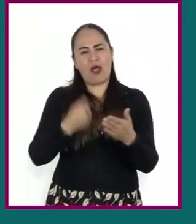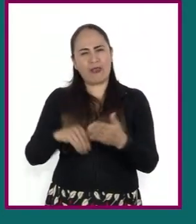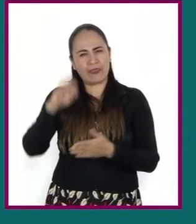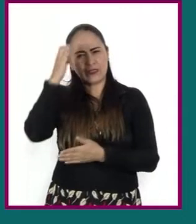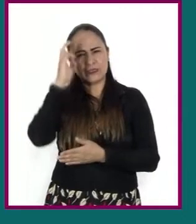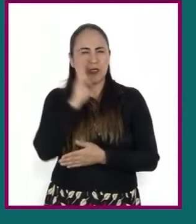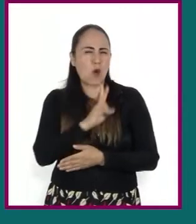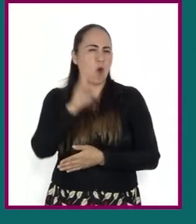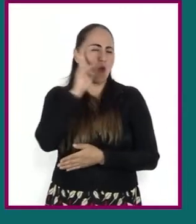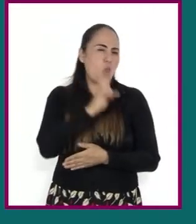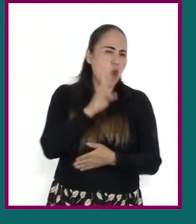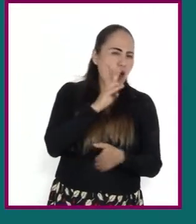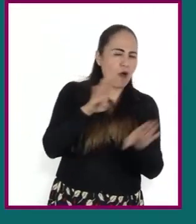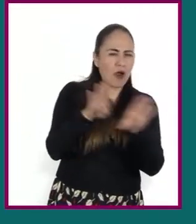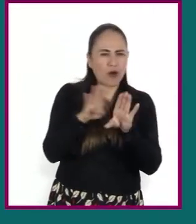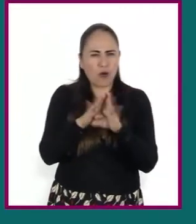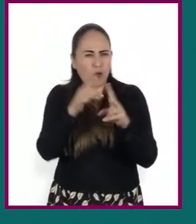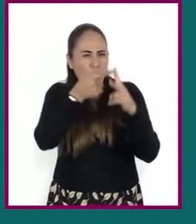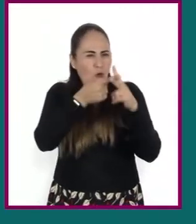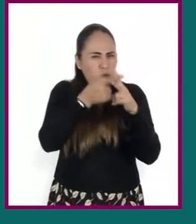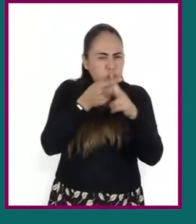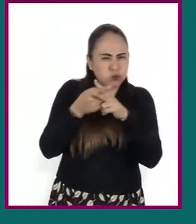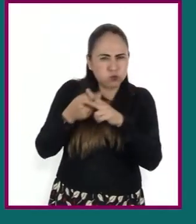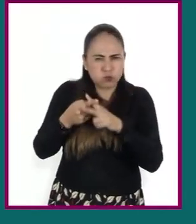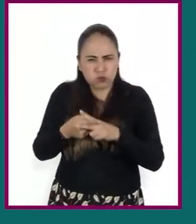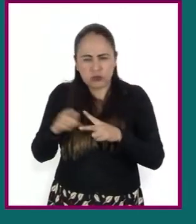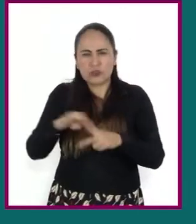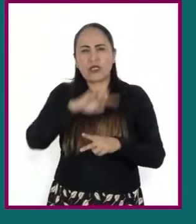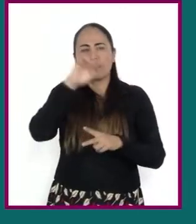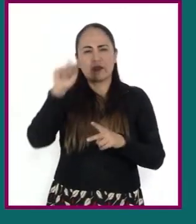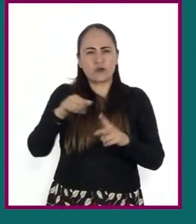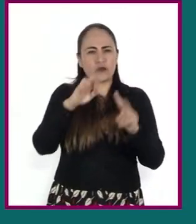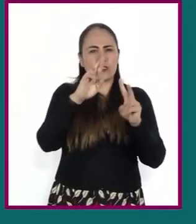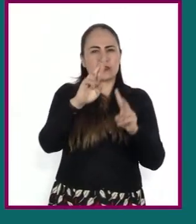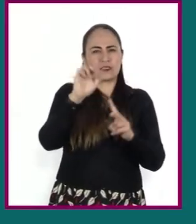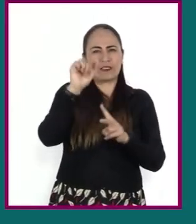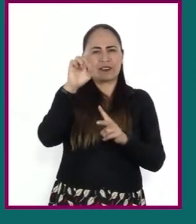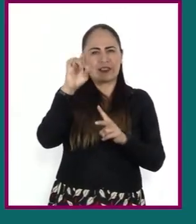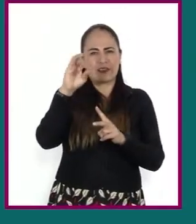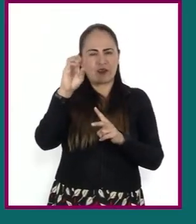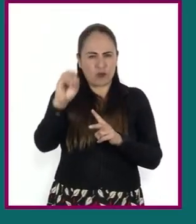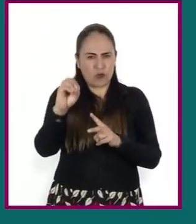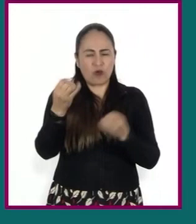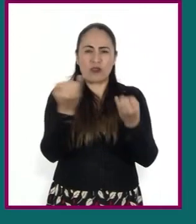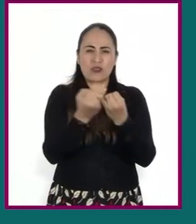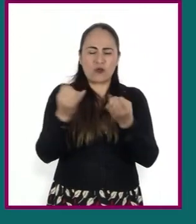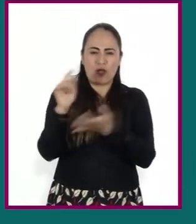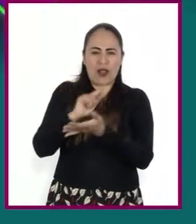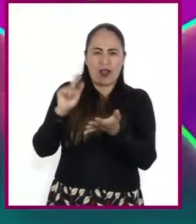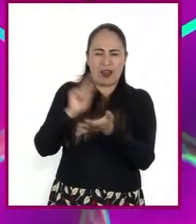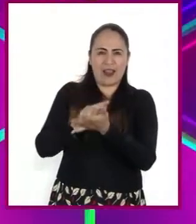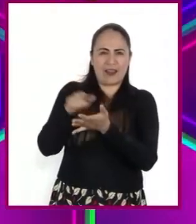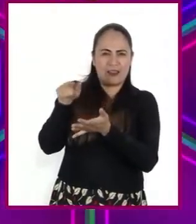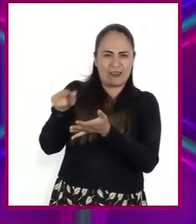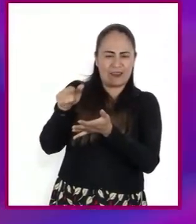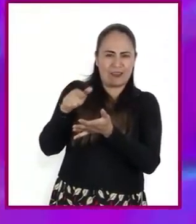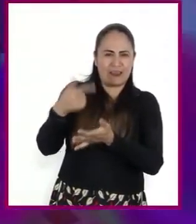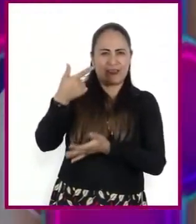el tamaño y la masa de los astros y sacando su radio. Y claro, aplicando la ley de gravitación